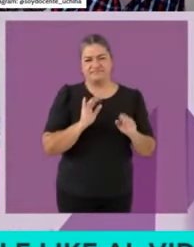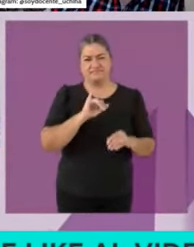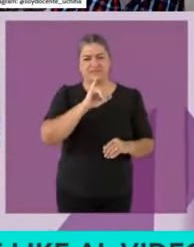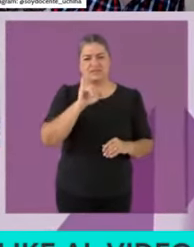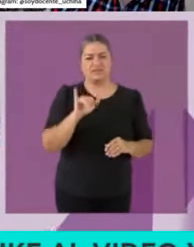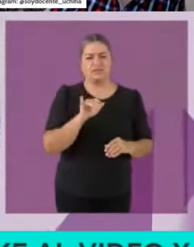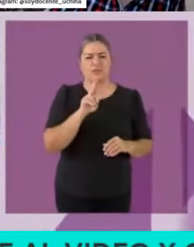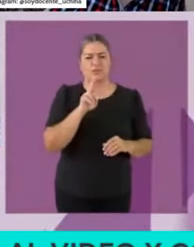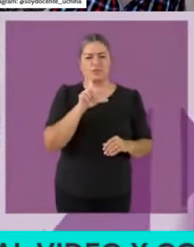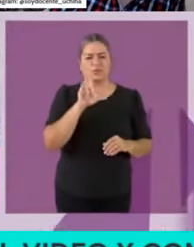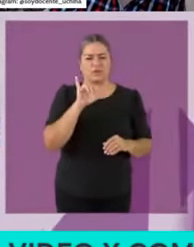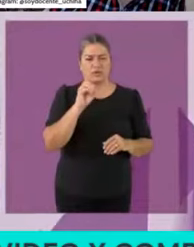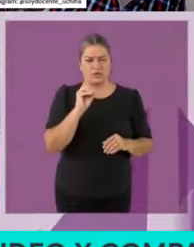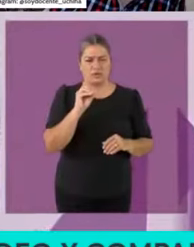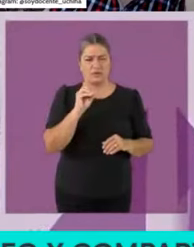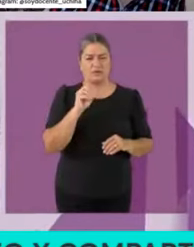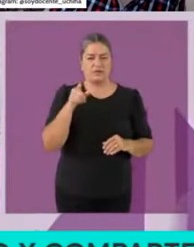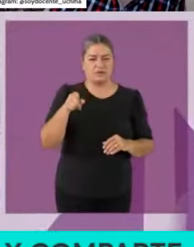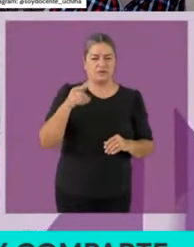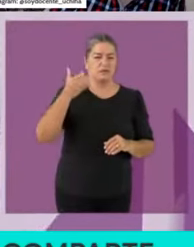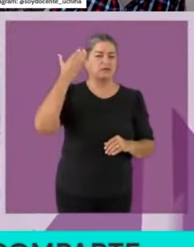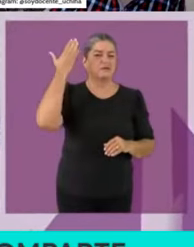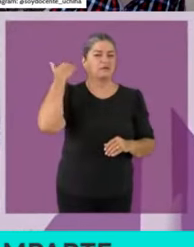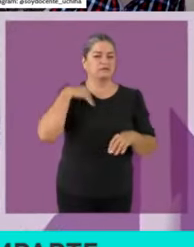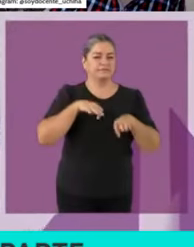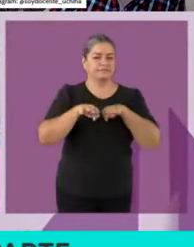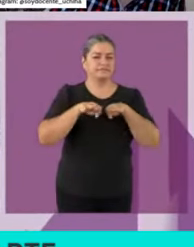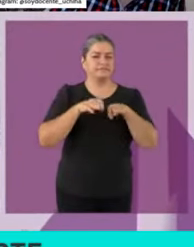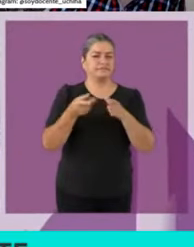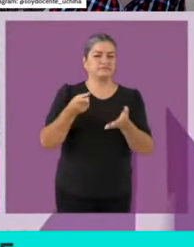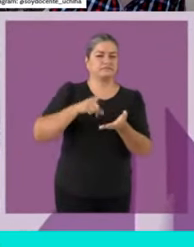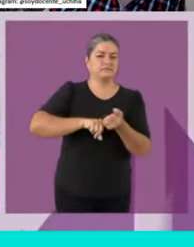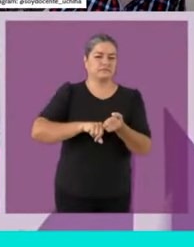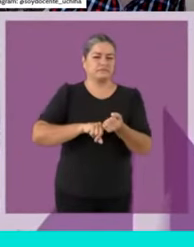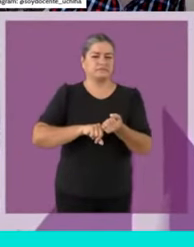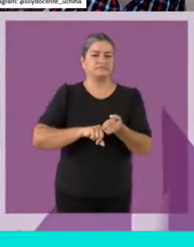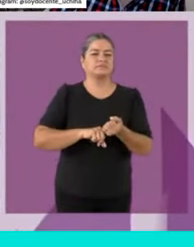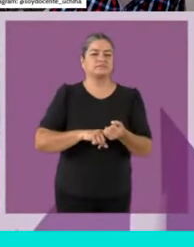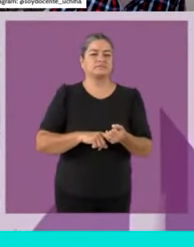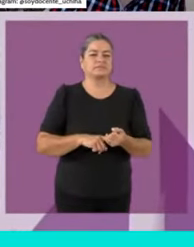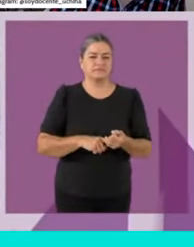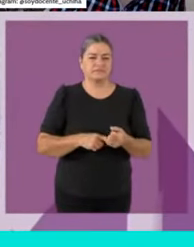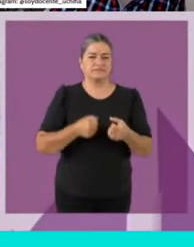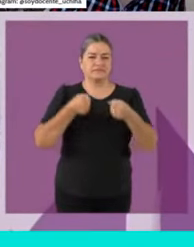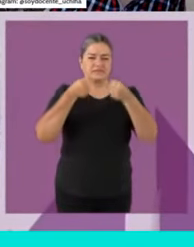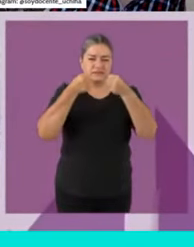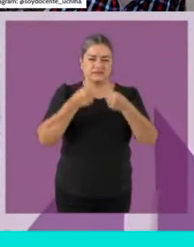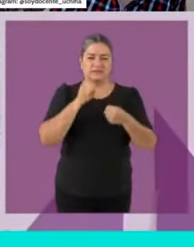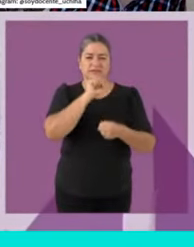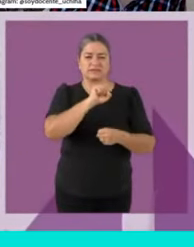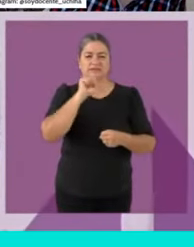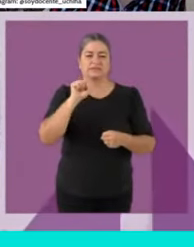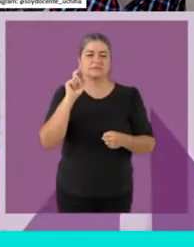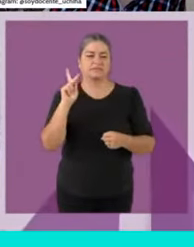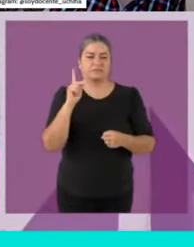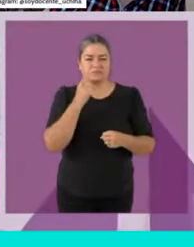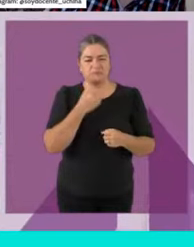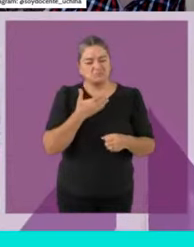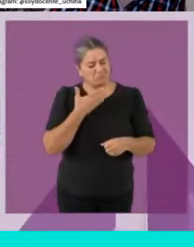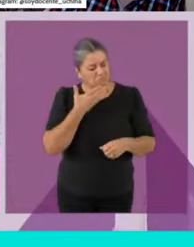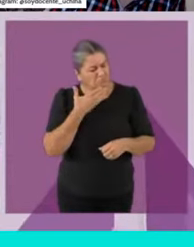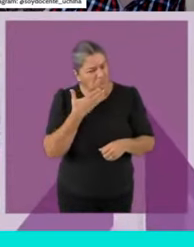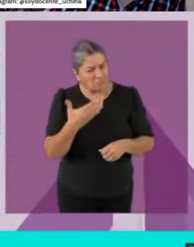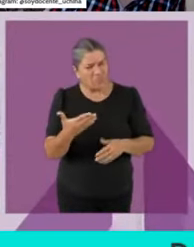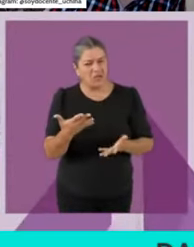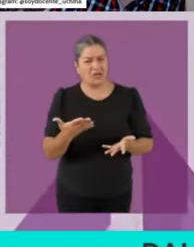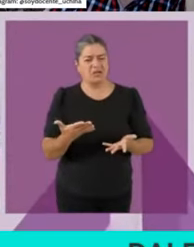un gran funcionario del seguro popular y lo digo porque lo que hizo EBRAT en materia de armas me pareció positivo hay que tener un entendimiento con los